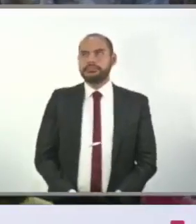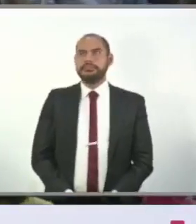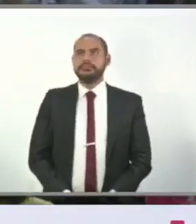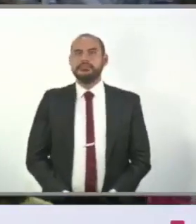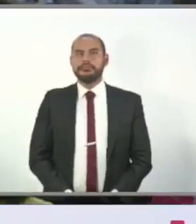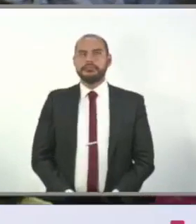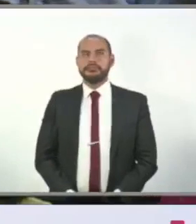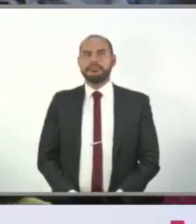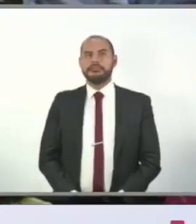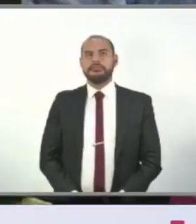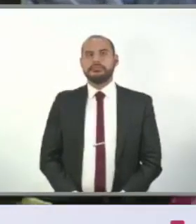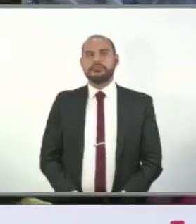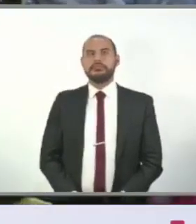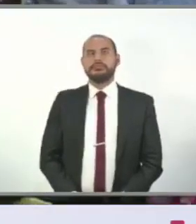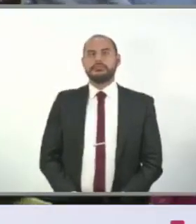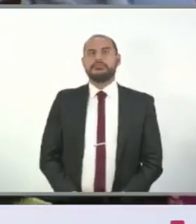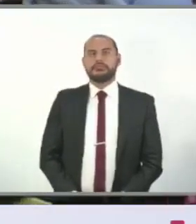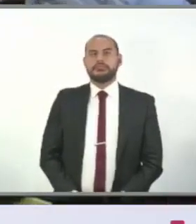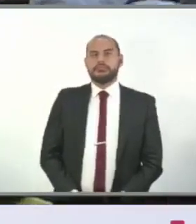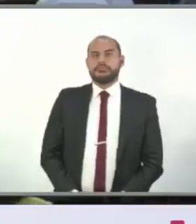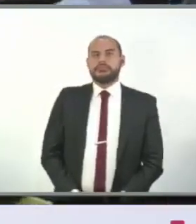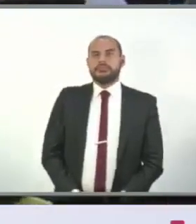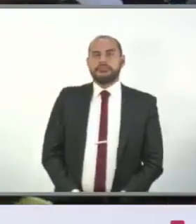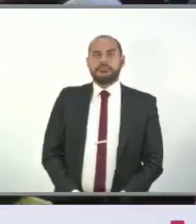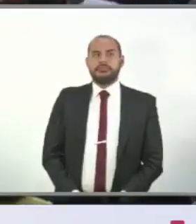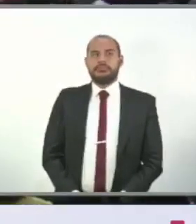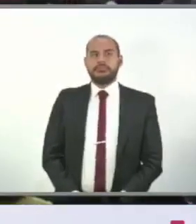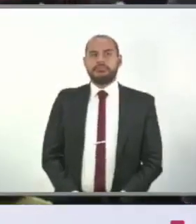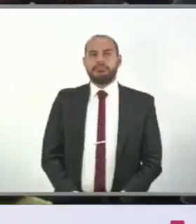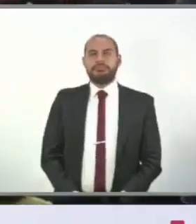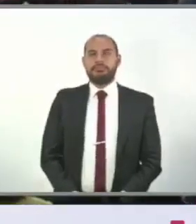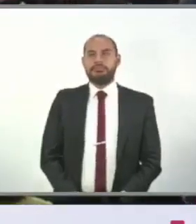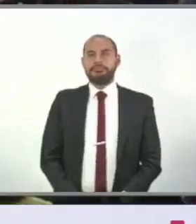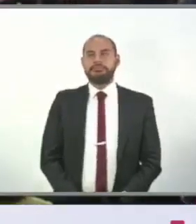Si gustan, pueden permanecer sentados.